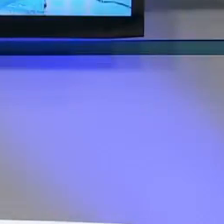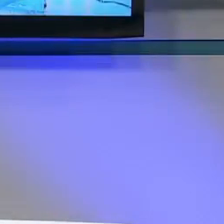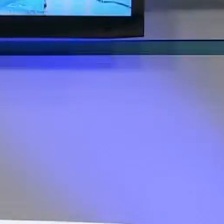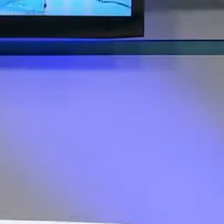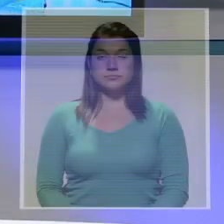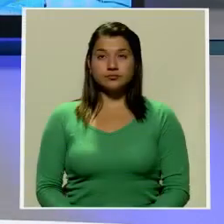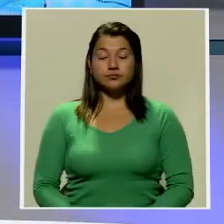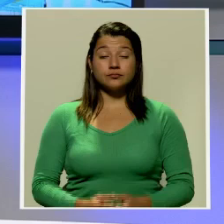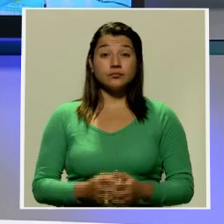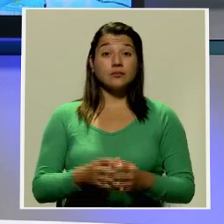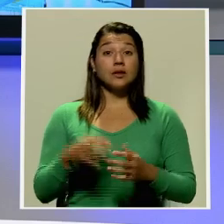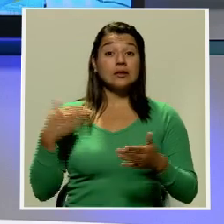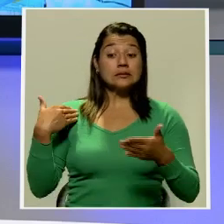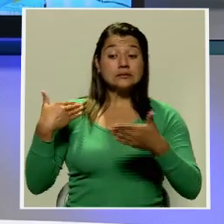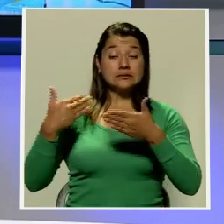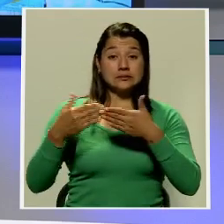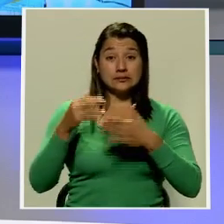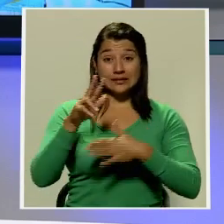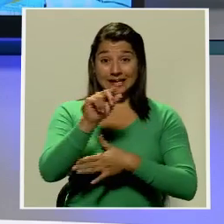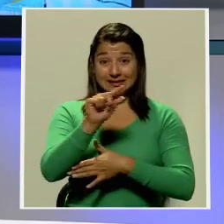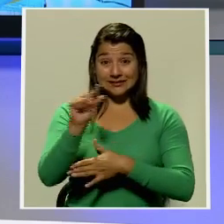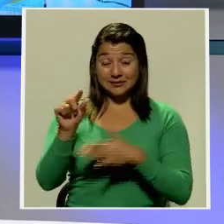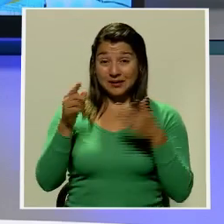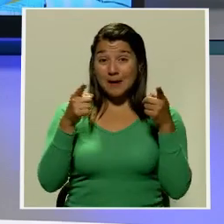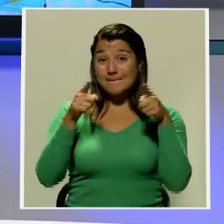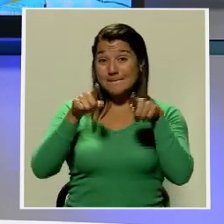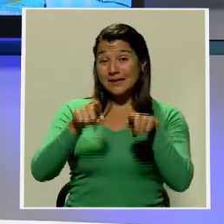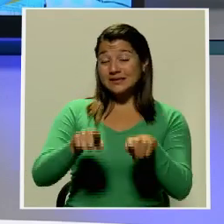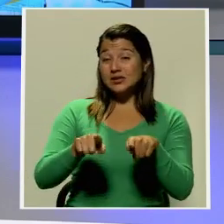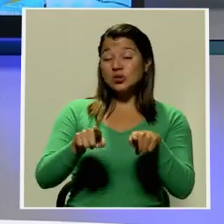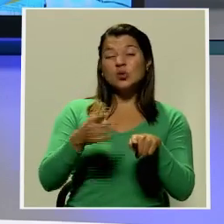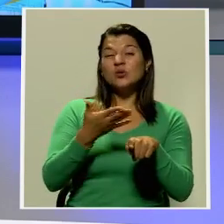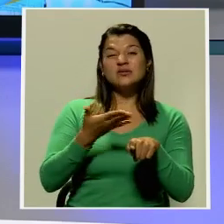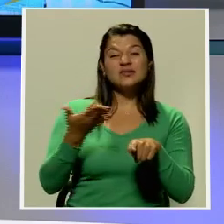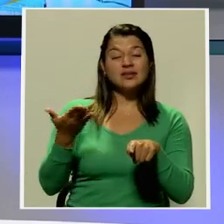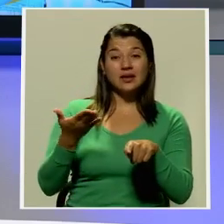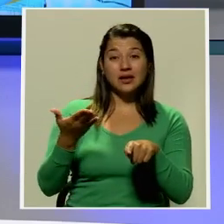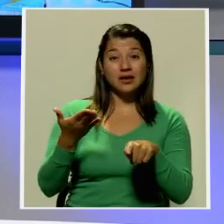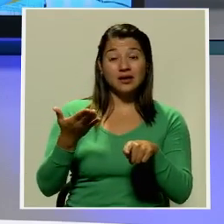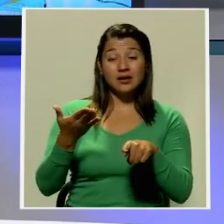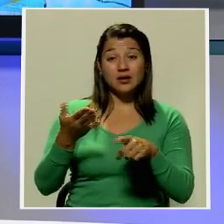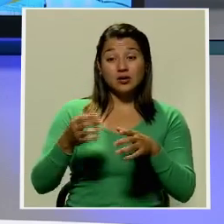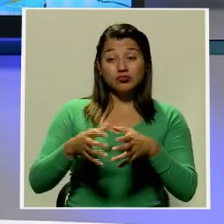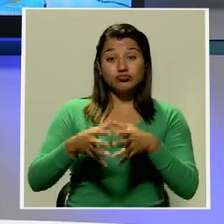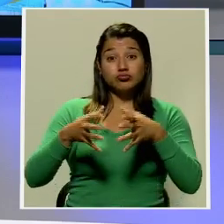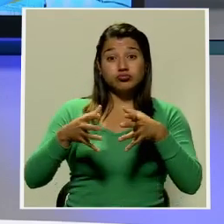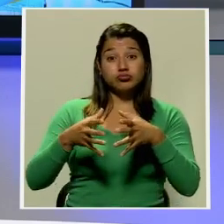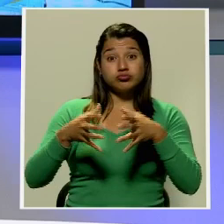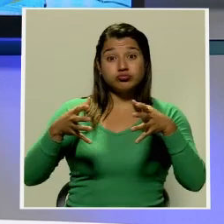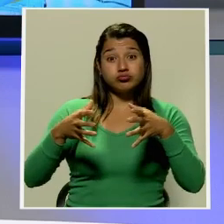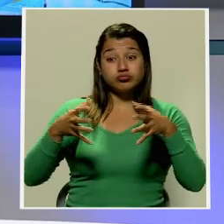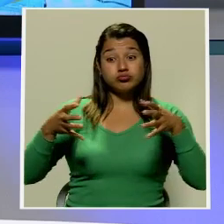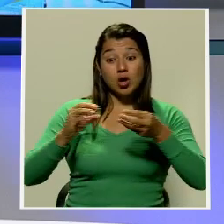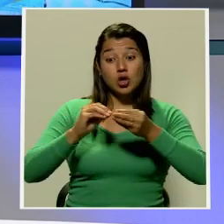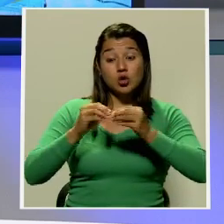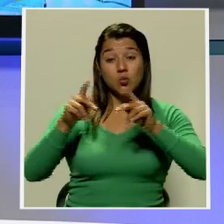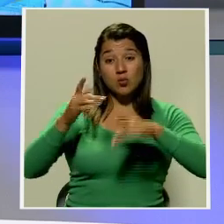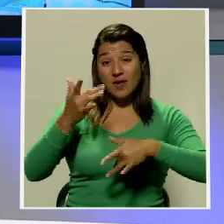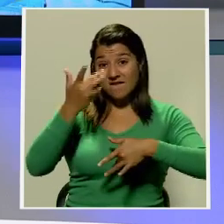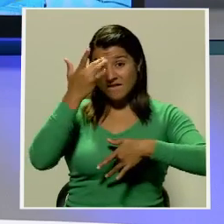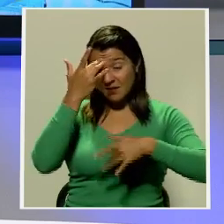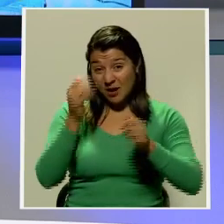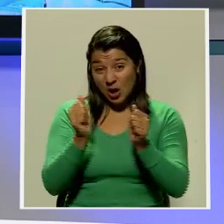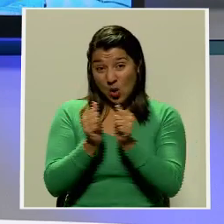En las últimas 3 semanas se ha presentado un incremento de casos de virus respiratorios en el